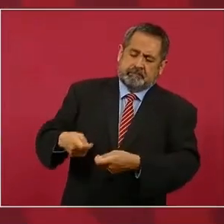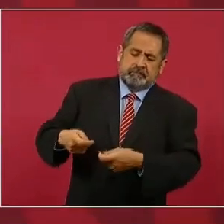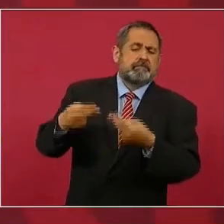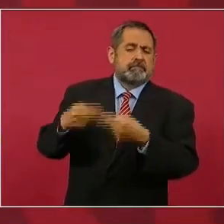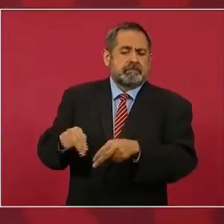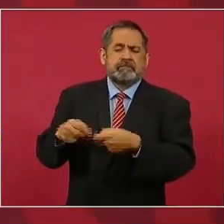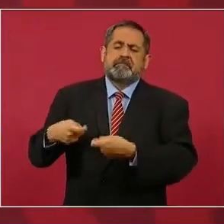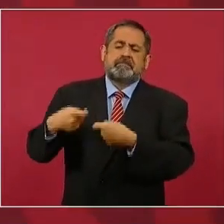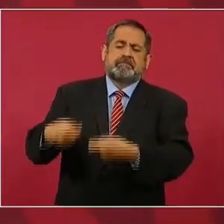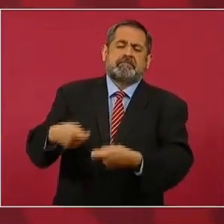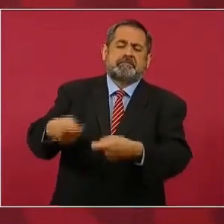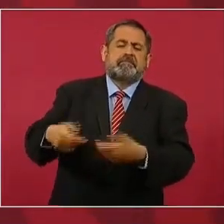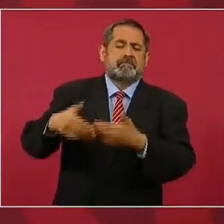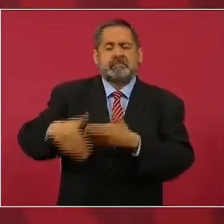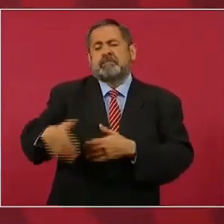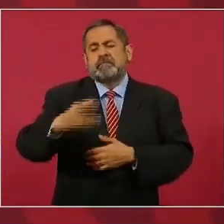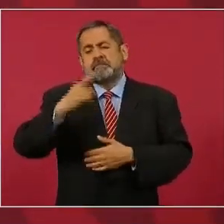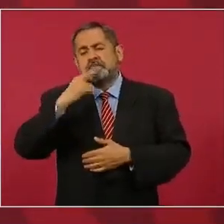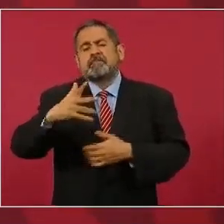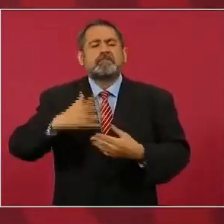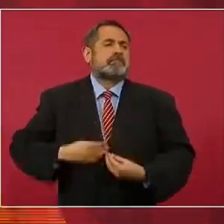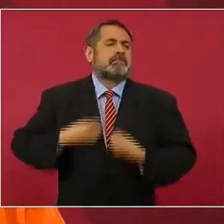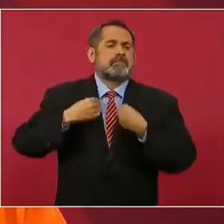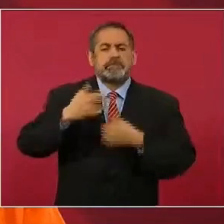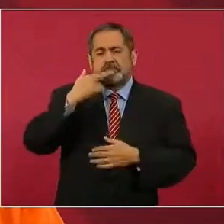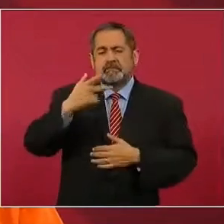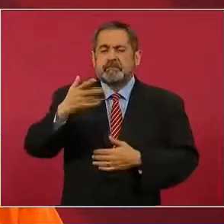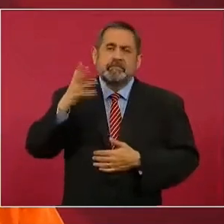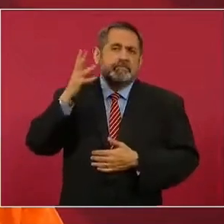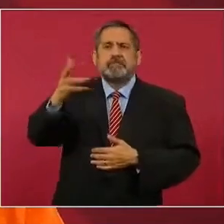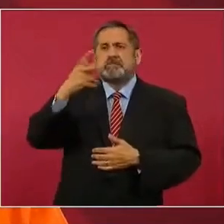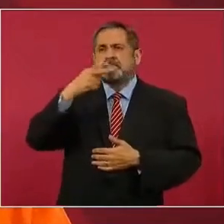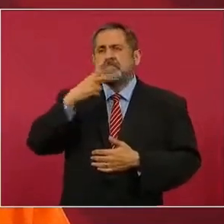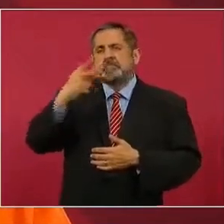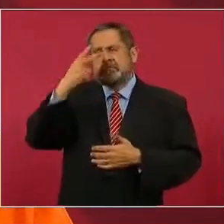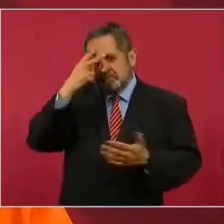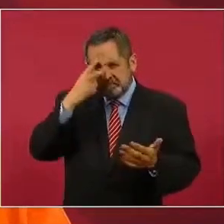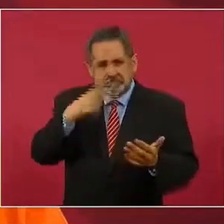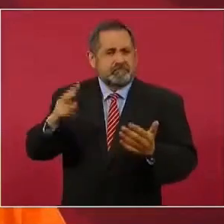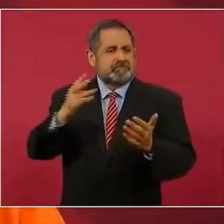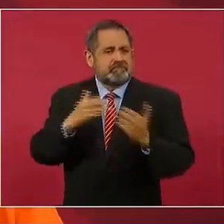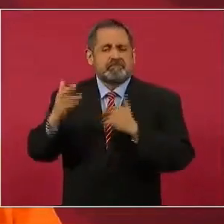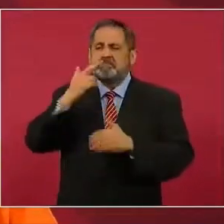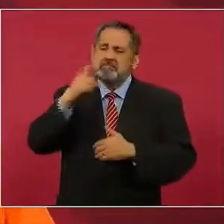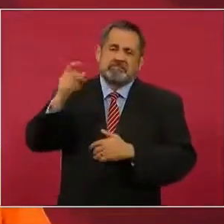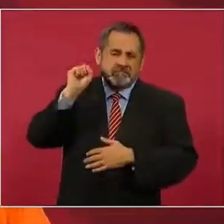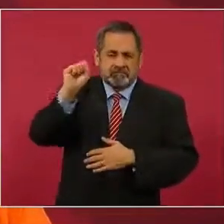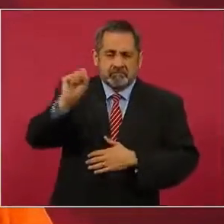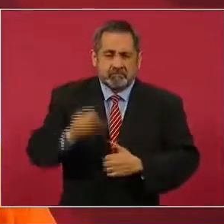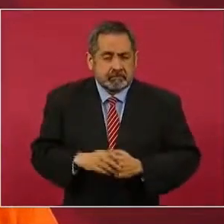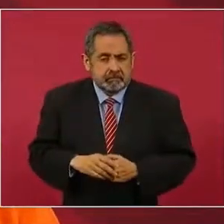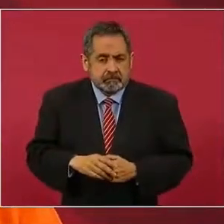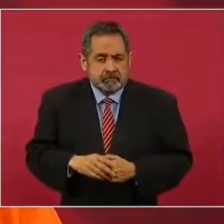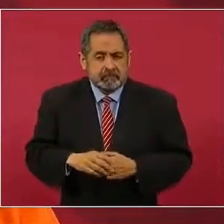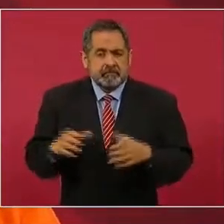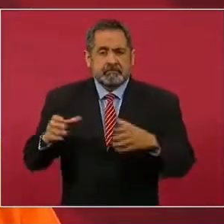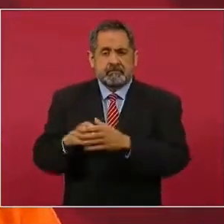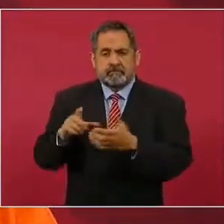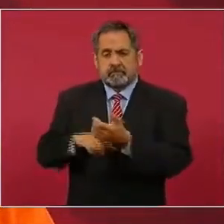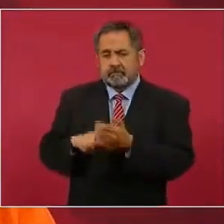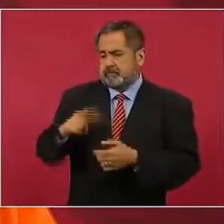nietos un mejor vivir, un mejor México, un mejor sindicato. Hablar de don Joaquín